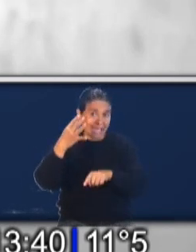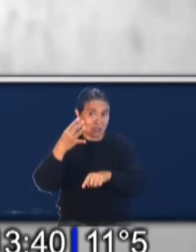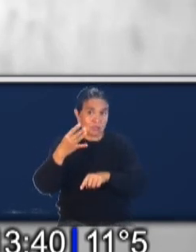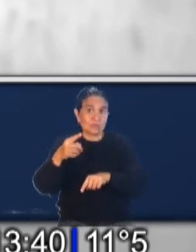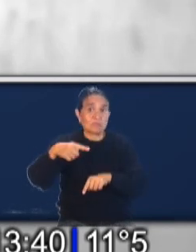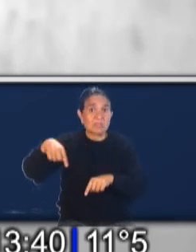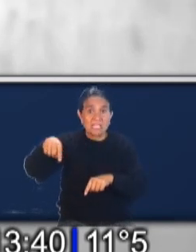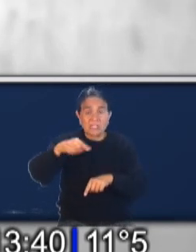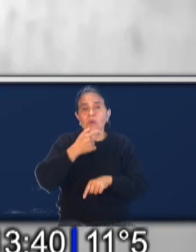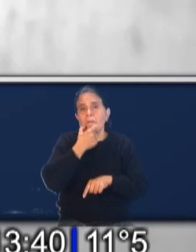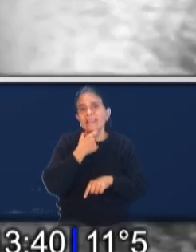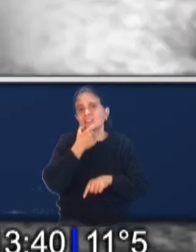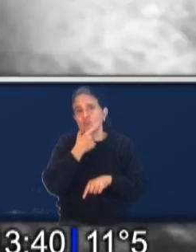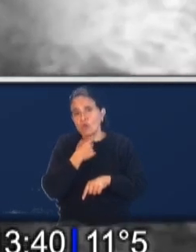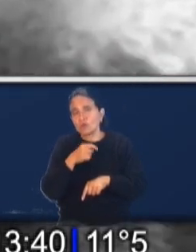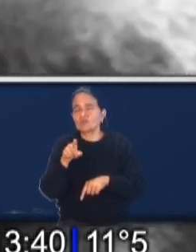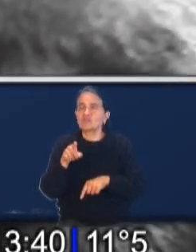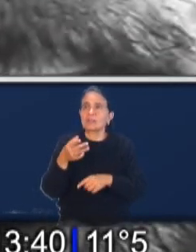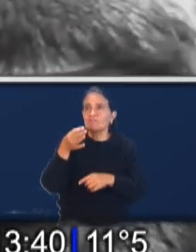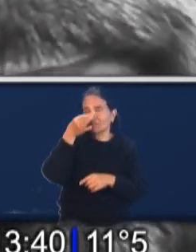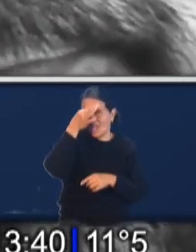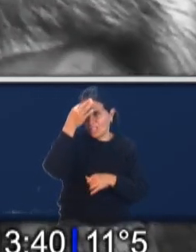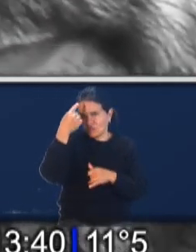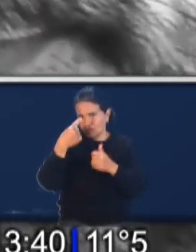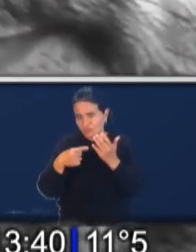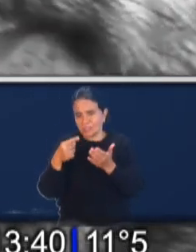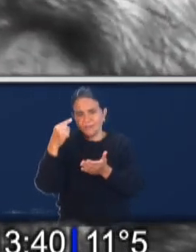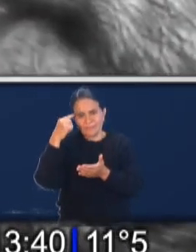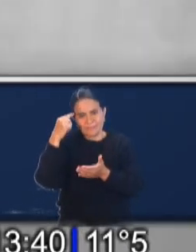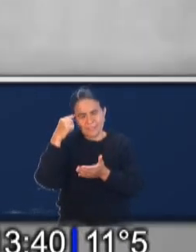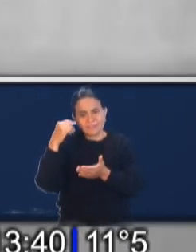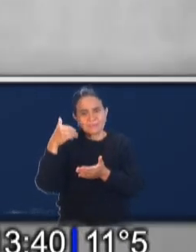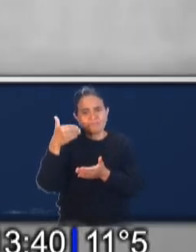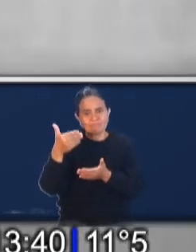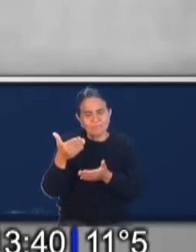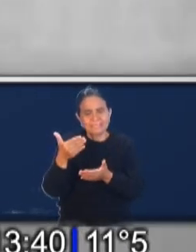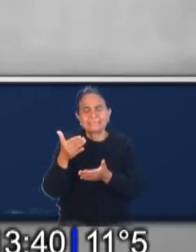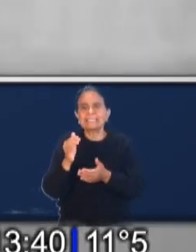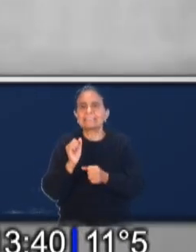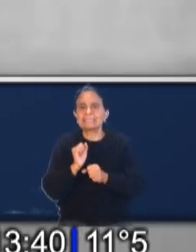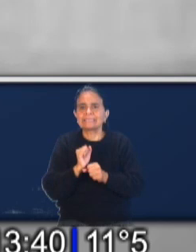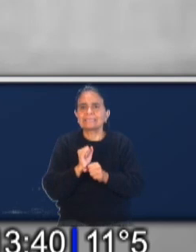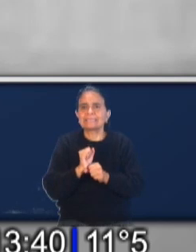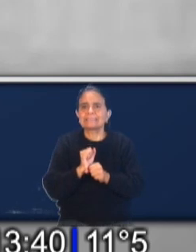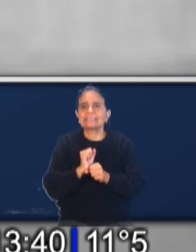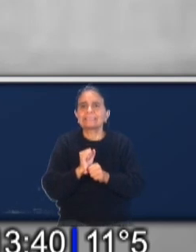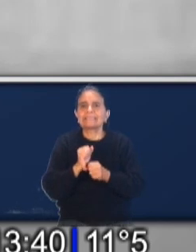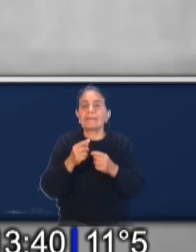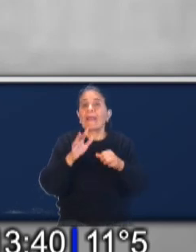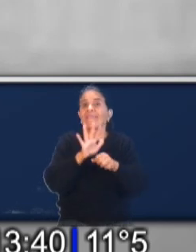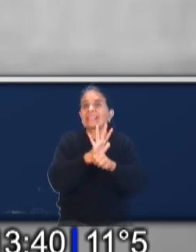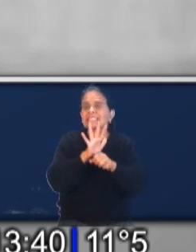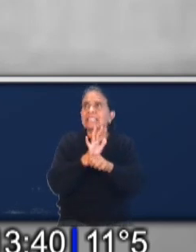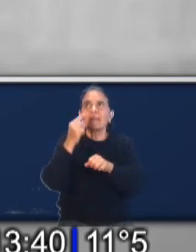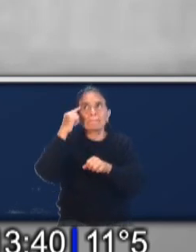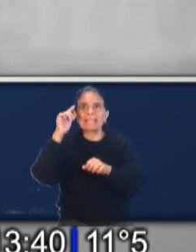de Mendoza, se embarcan en la realización de la escultura Reverencia, una obra de arte sonora y cinética de